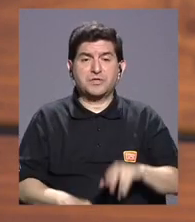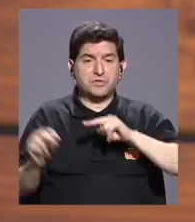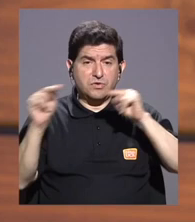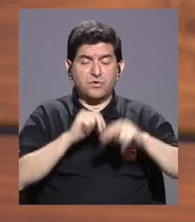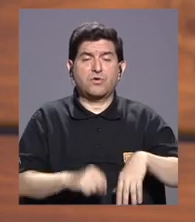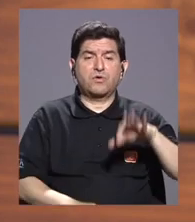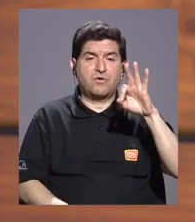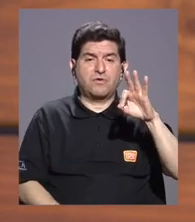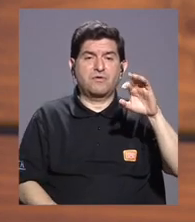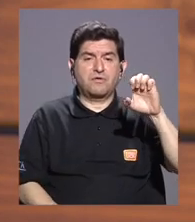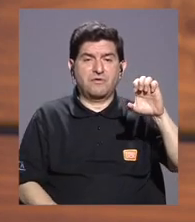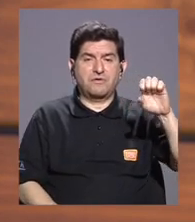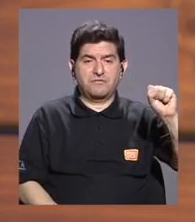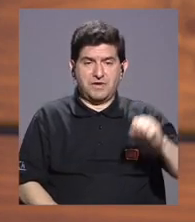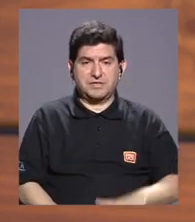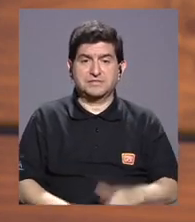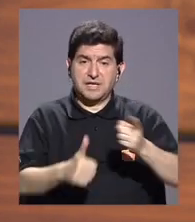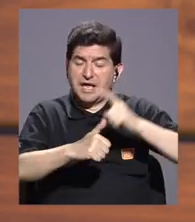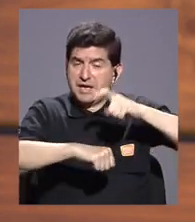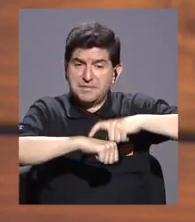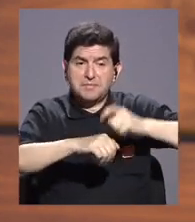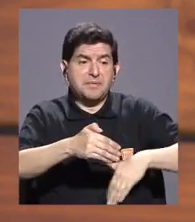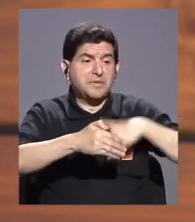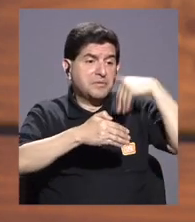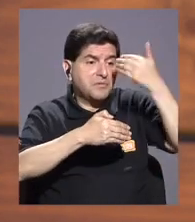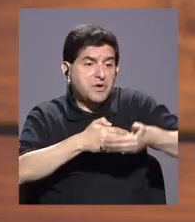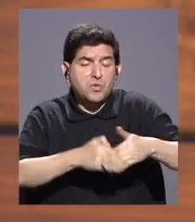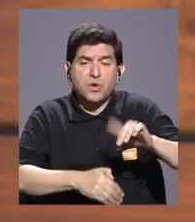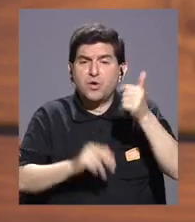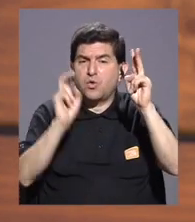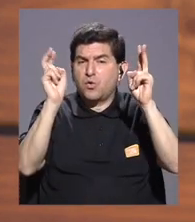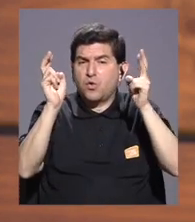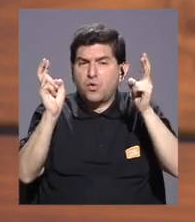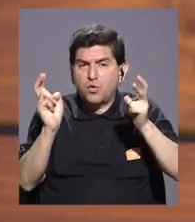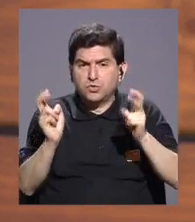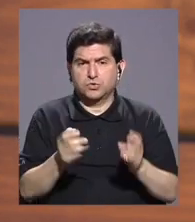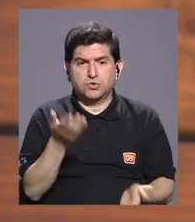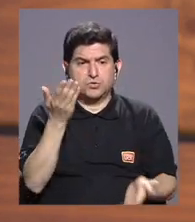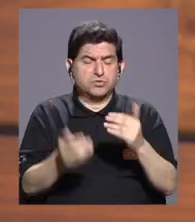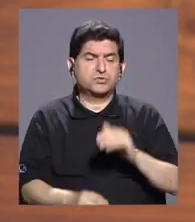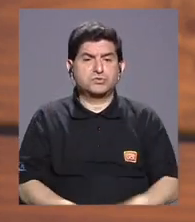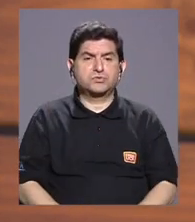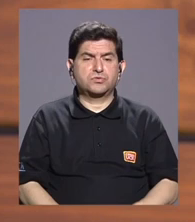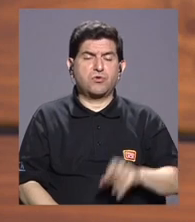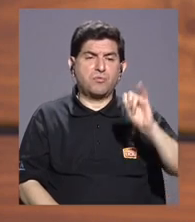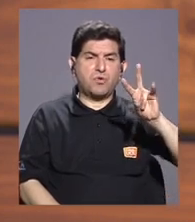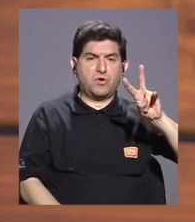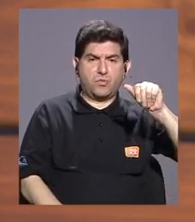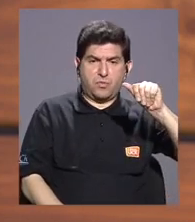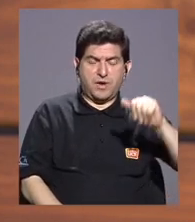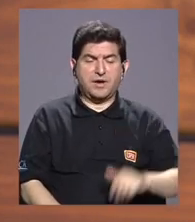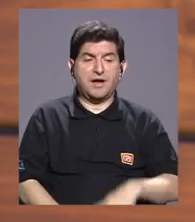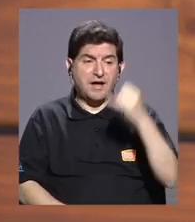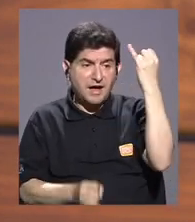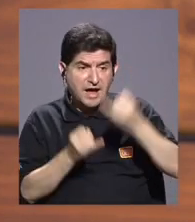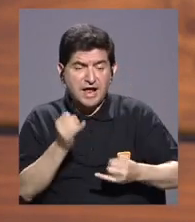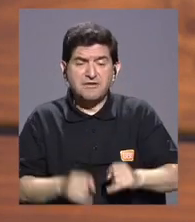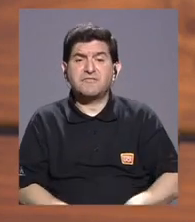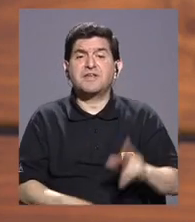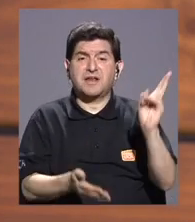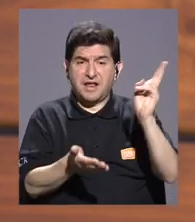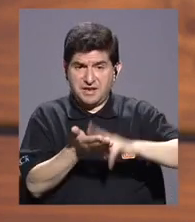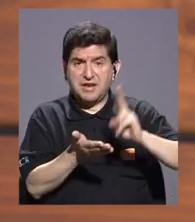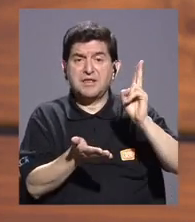del Fondo para la Educación Superior en primera instancia, y después hay que ver otros temas, el tema del IVA, por ejemplo, al final sí